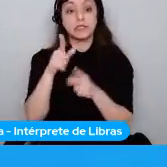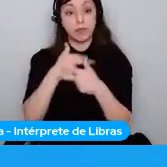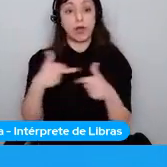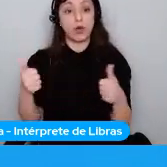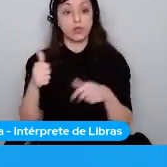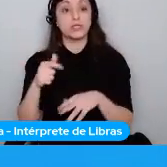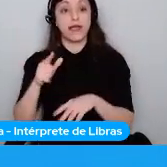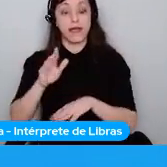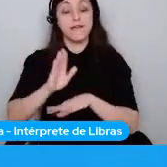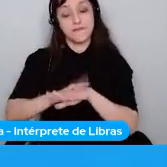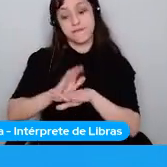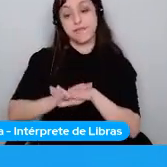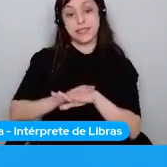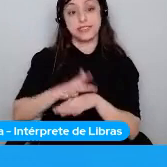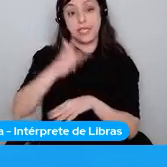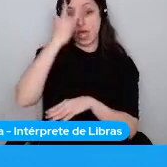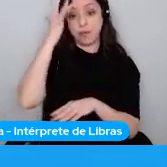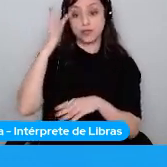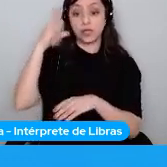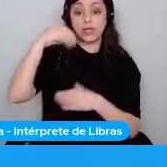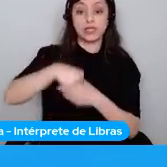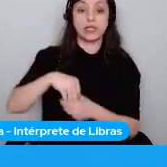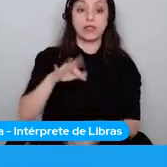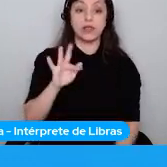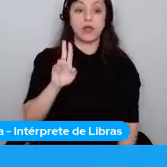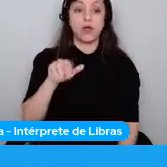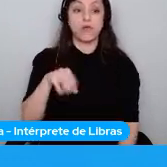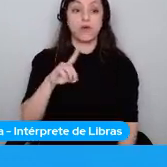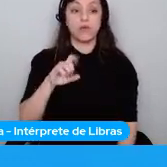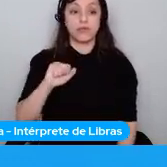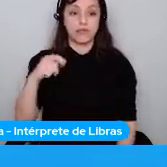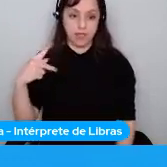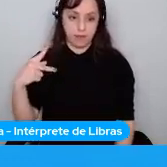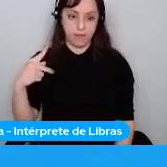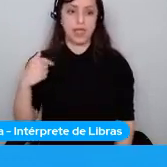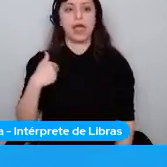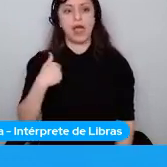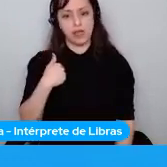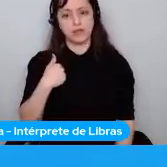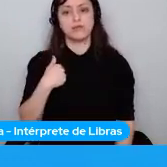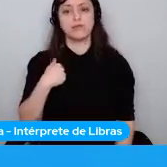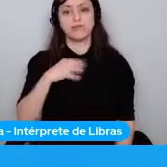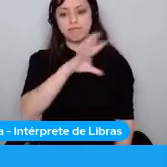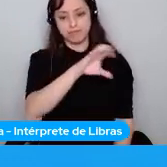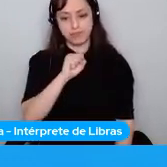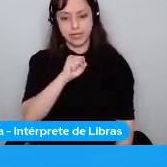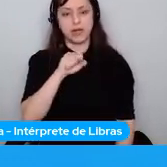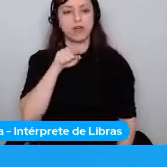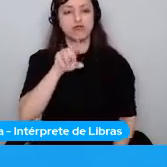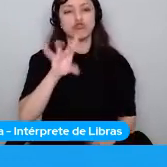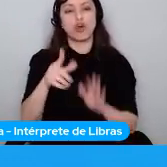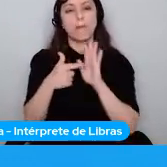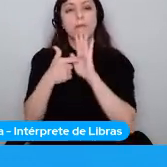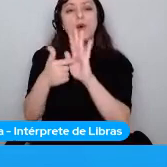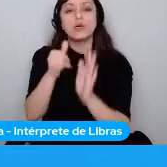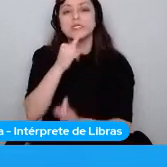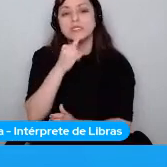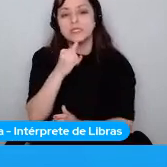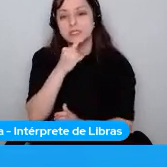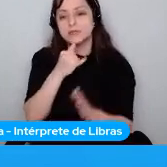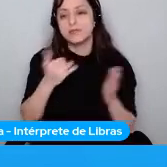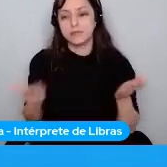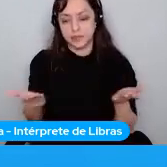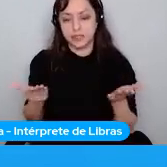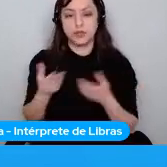gente que lo hizo la gente de Fundapi. Yo me estoy agarrando de este ejercicio para poder hacer el siguiente